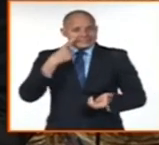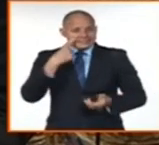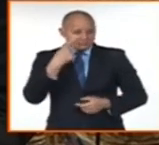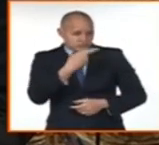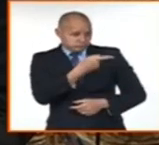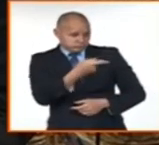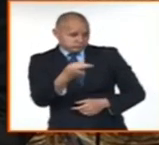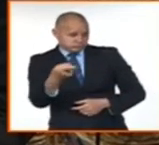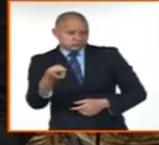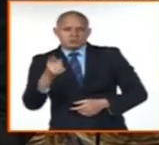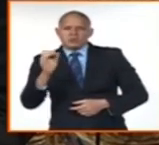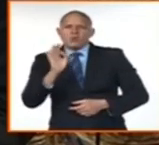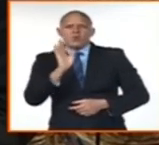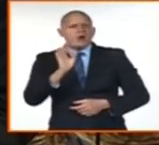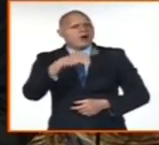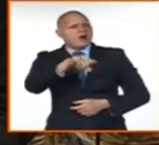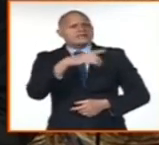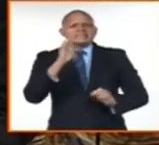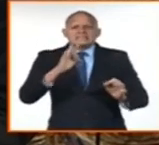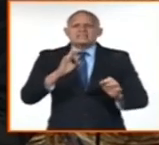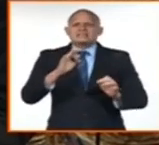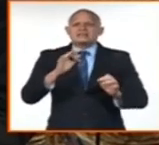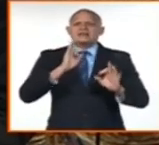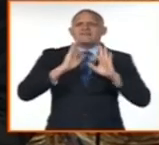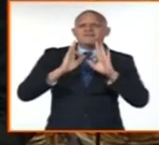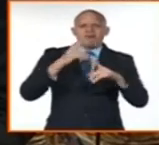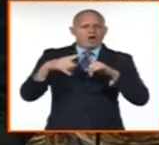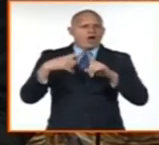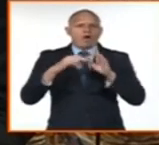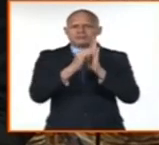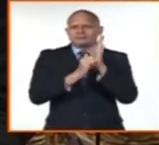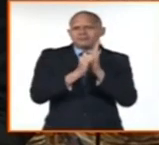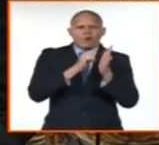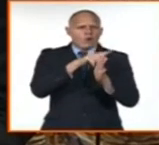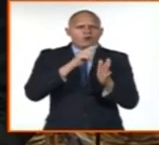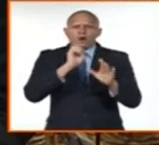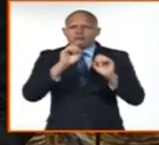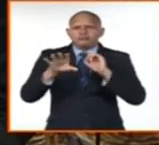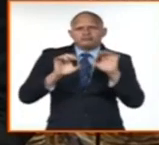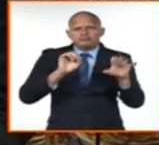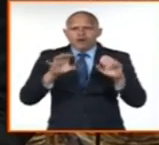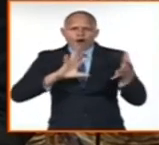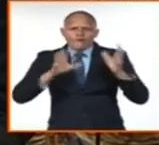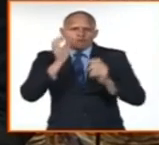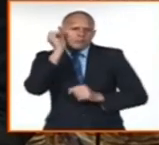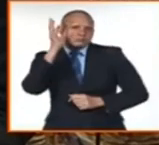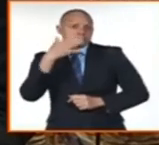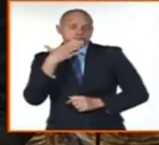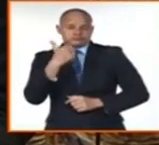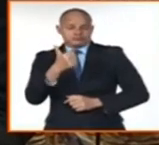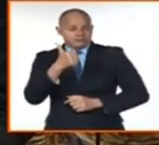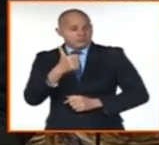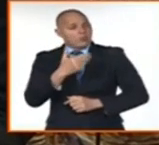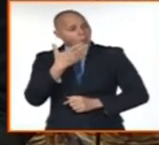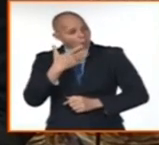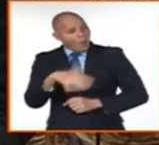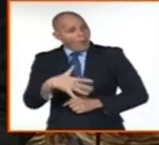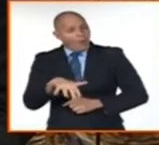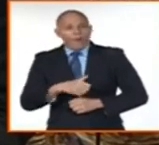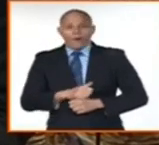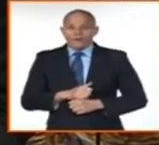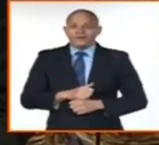originalidad con que llegan ustedes con sus mensajes, con sus contenidos en las redes sociales, la